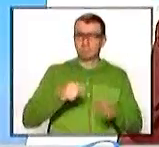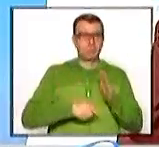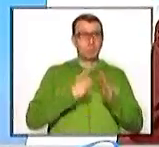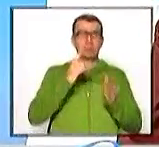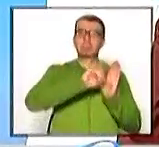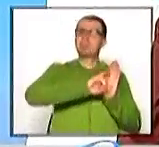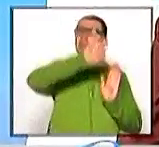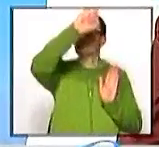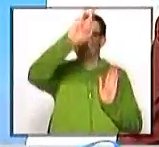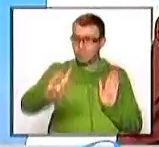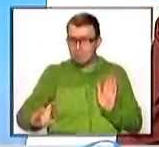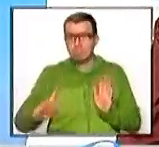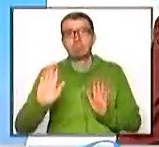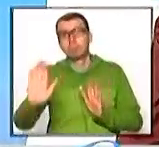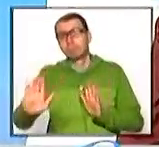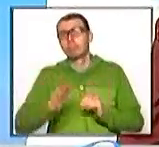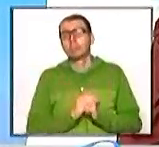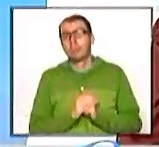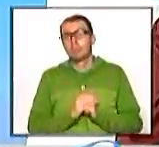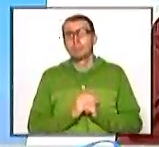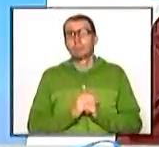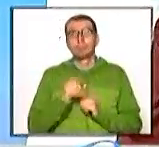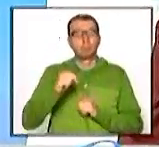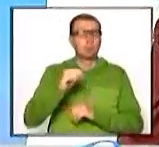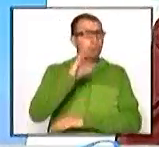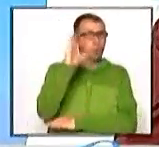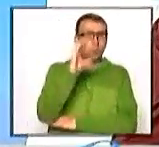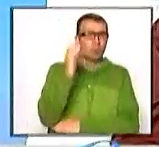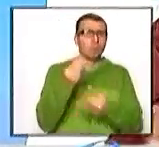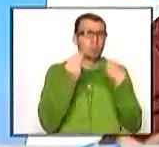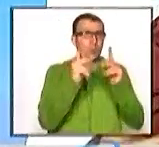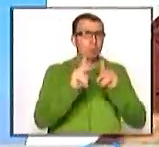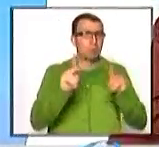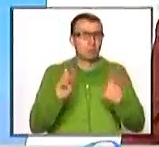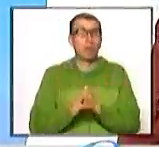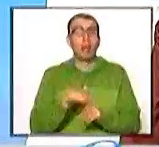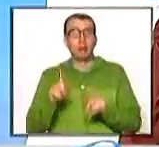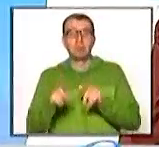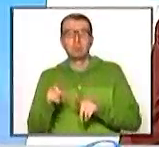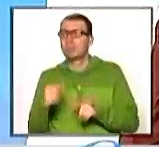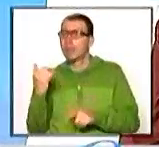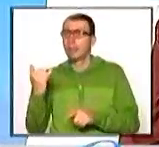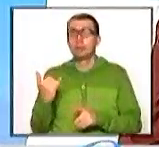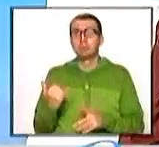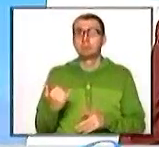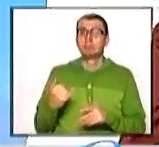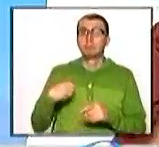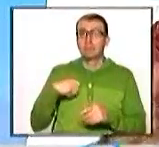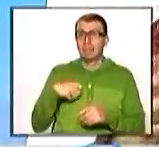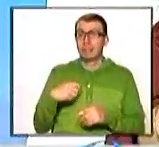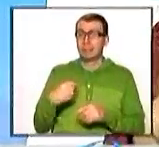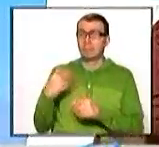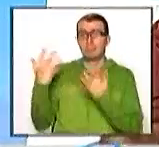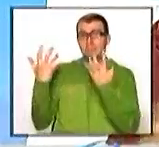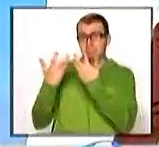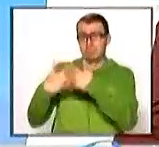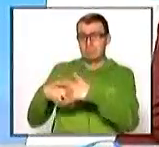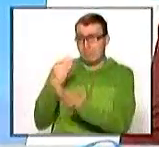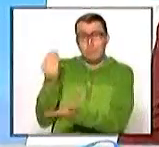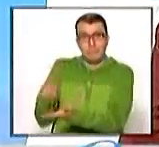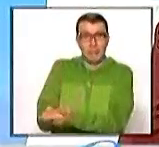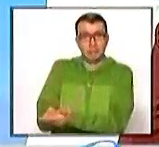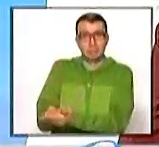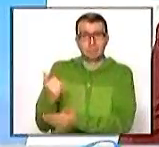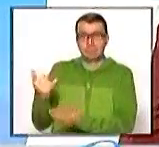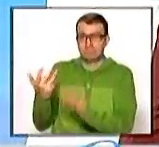antena. En el país y en muchas partes, desde luego, y obviamente todas las personas que tienen diferentes sistemas